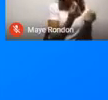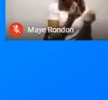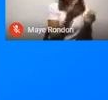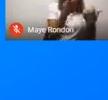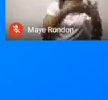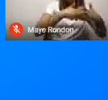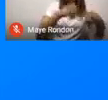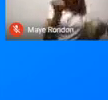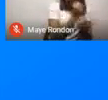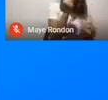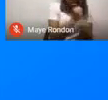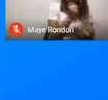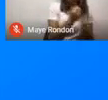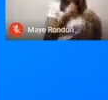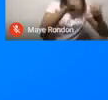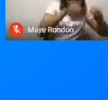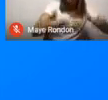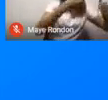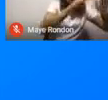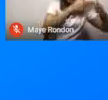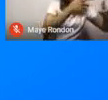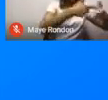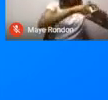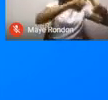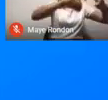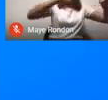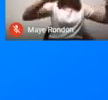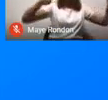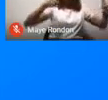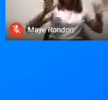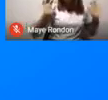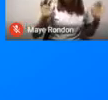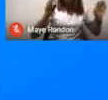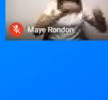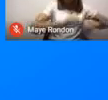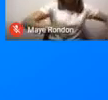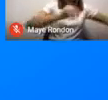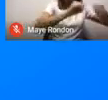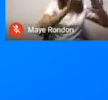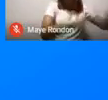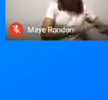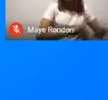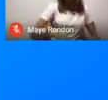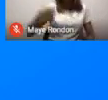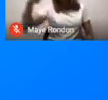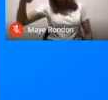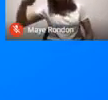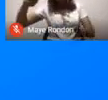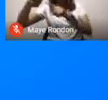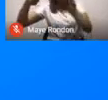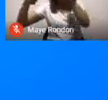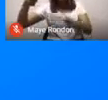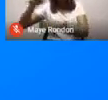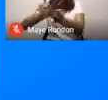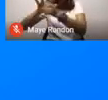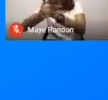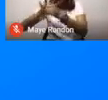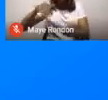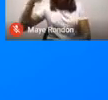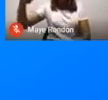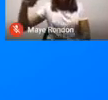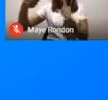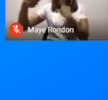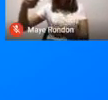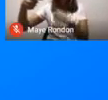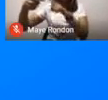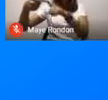empleo, en términos de posibilidades de crecimiento de un territorio. Pero también pueden haber situaciones complejas que pueden llevar